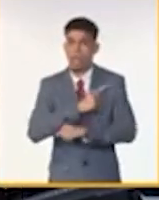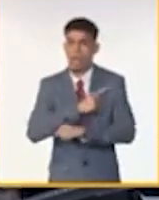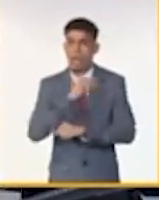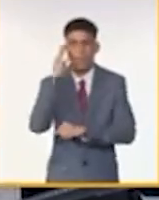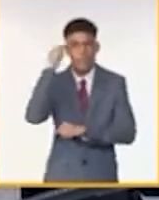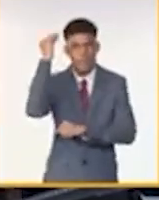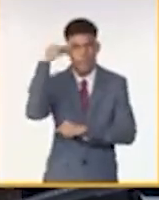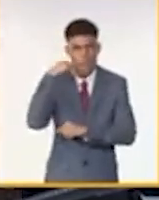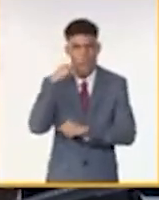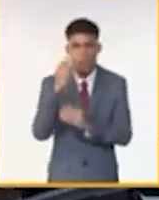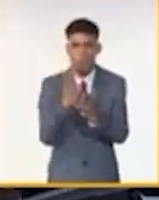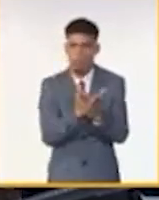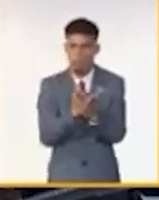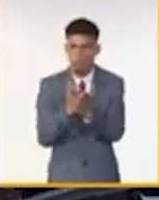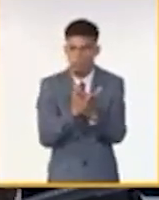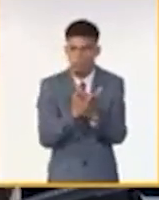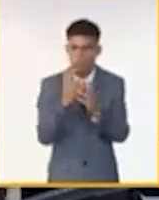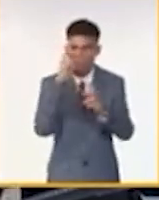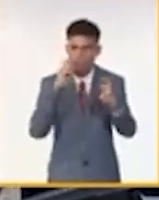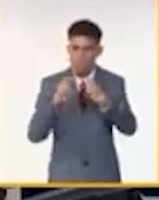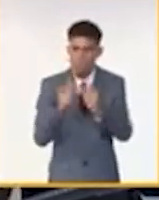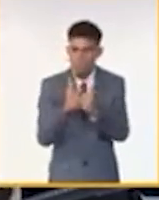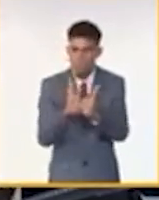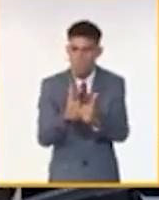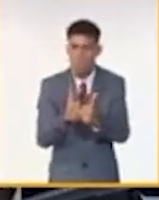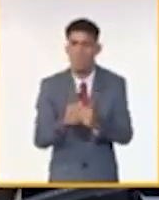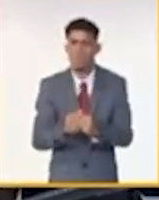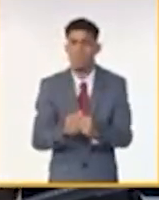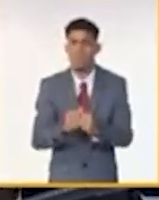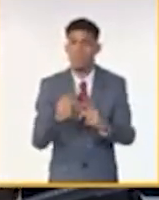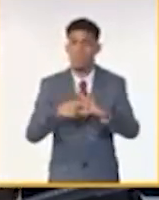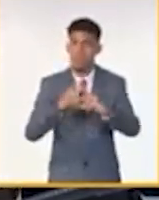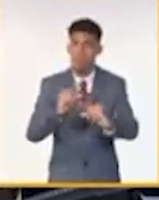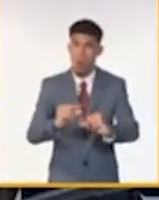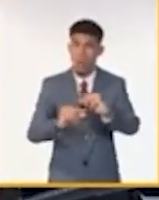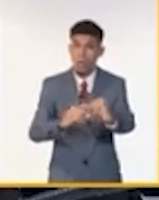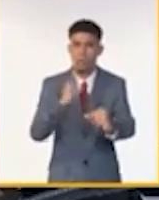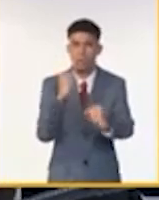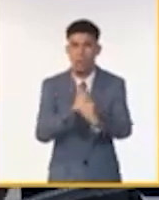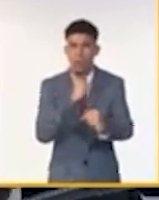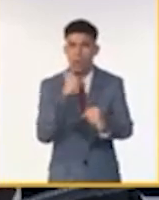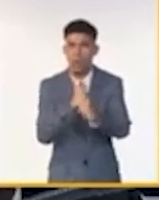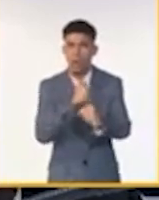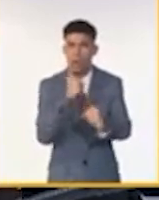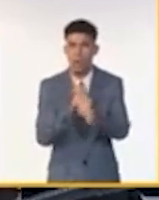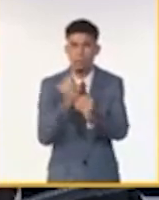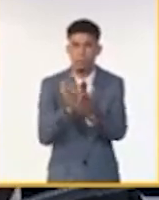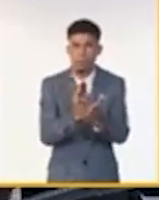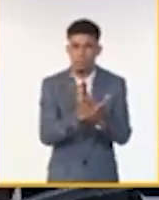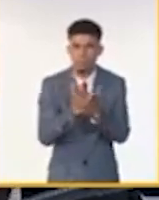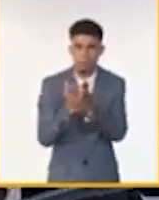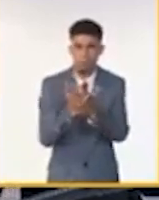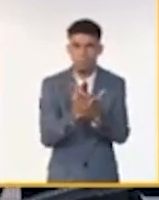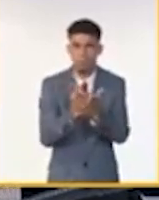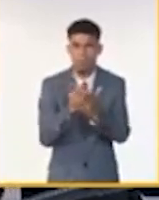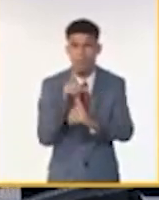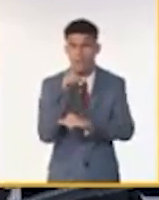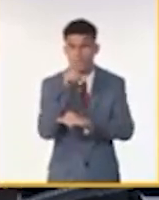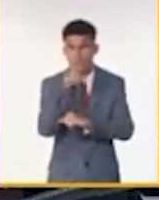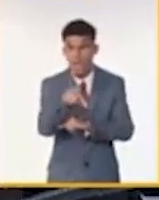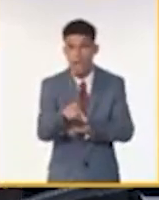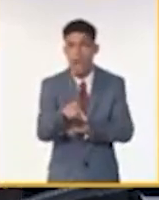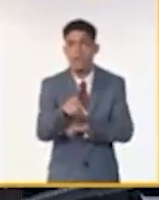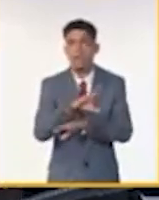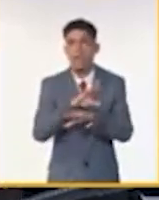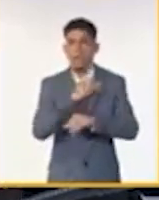sus propuestas de modificaciones e ir trabajando como dice esta propia prespectiva legal un consenso que nos ayude a